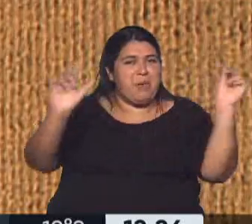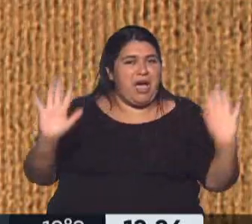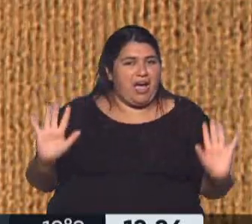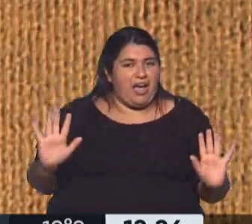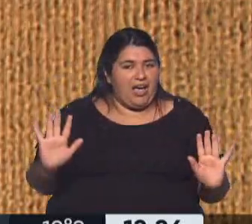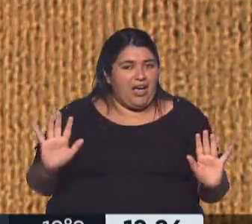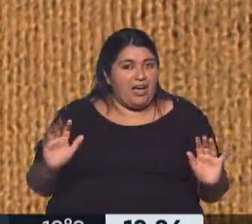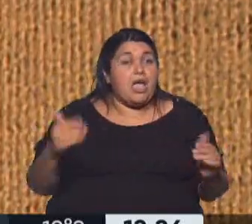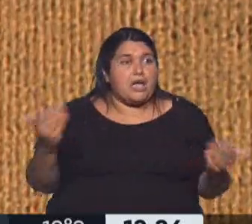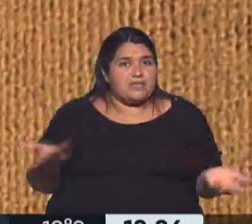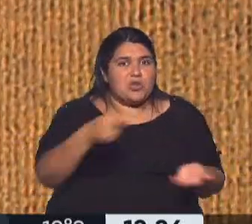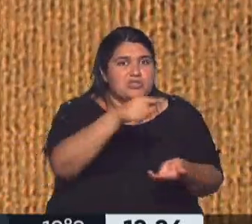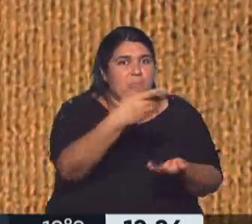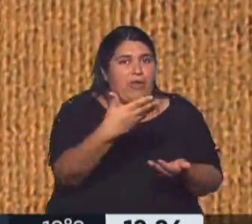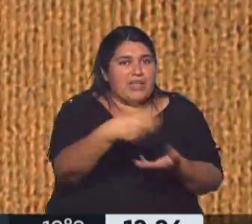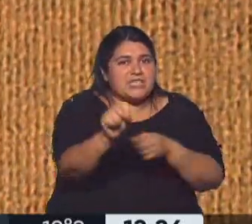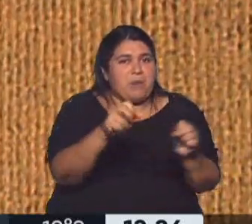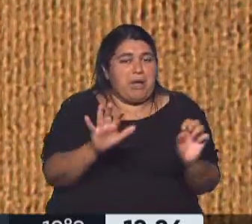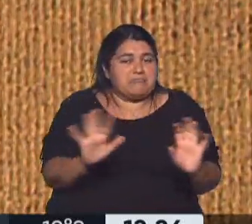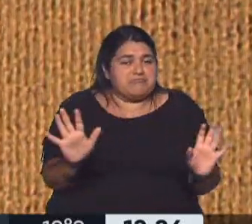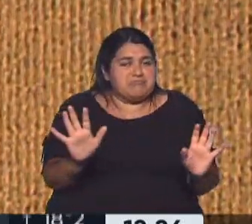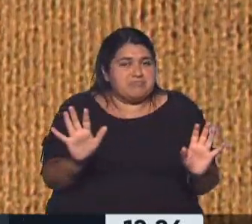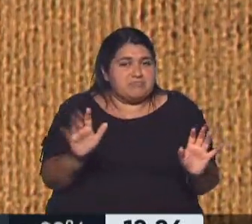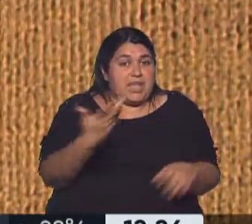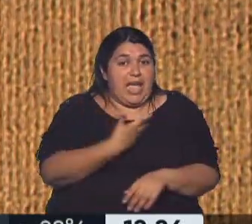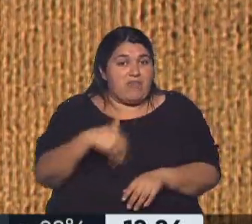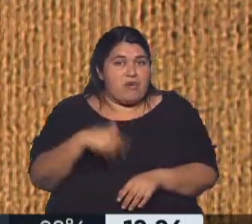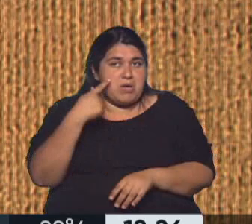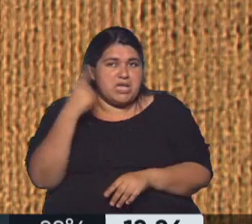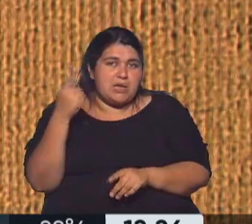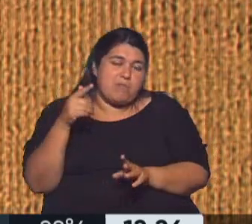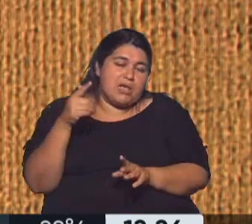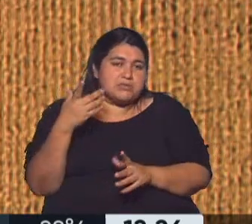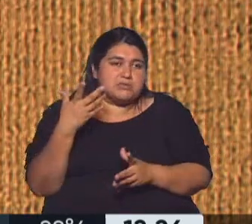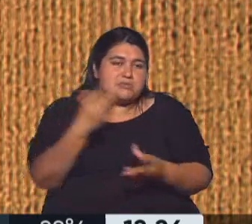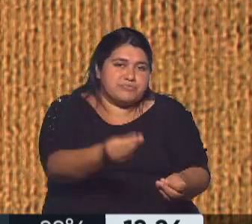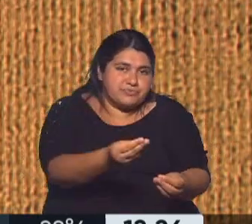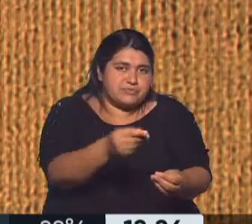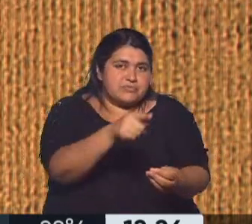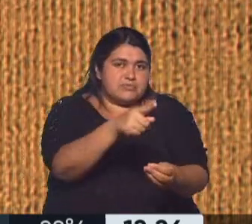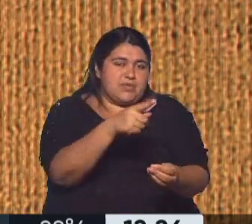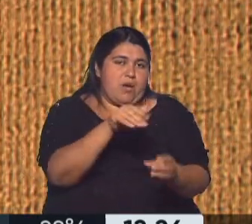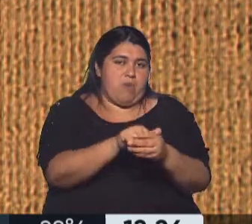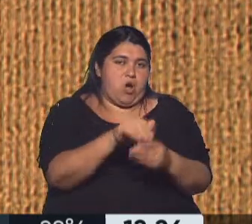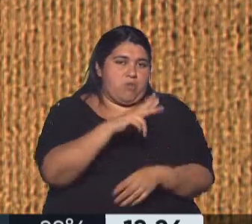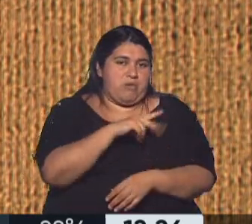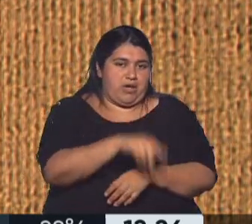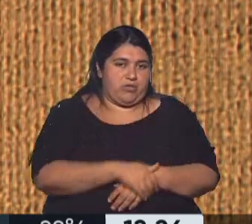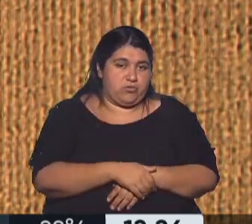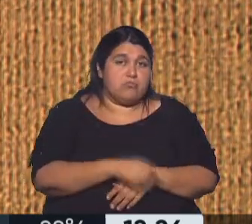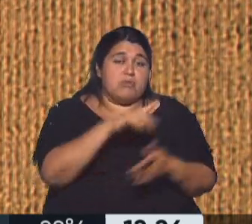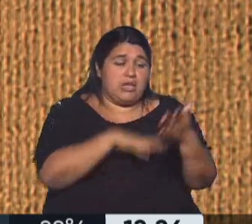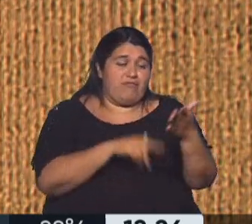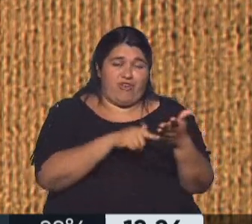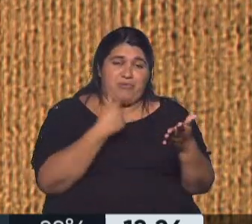acá puedan llevarse los dólares. El FMI garantizó esa salida. Bueno, esto es lo no respondido por el